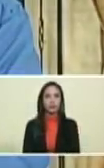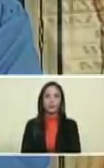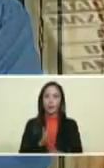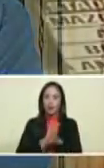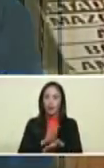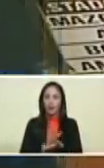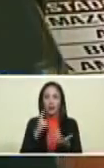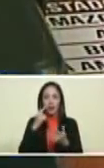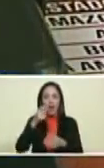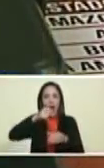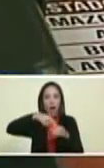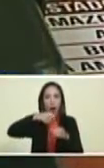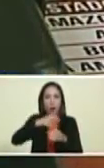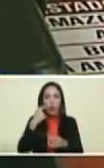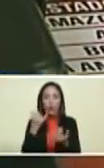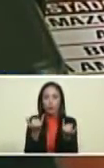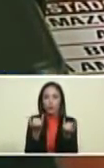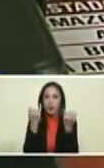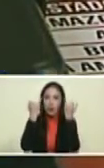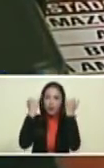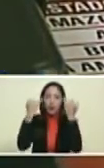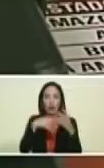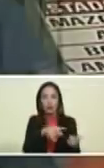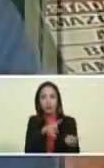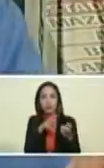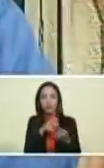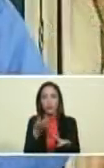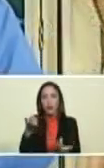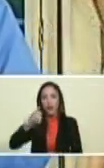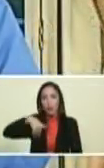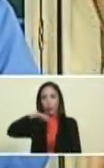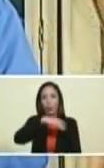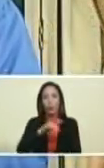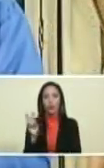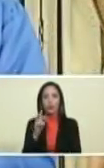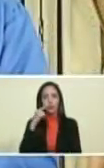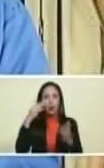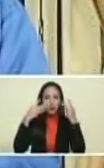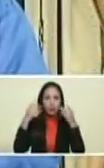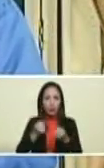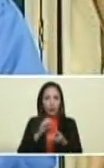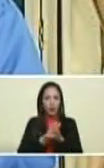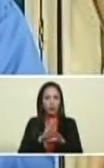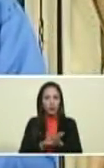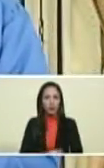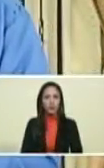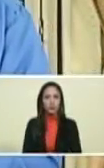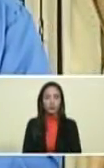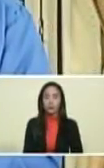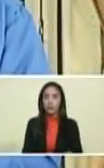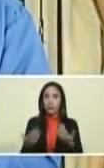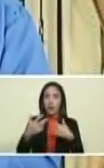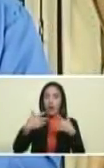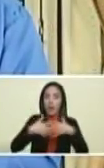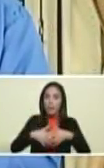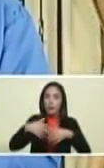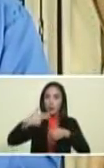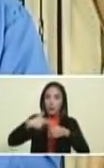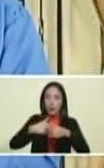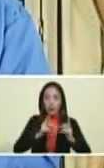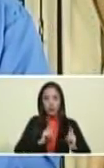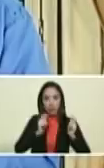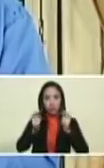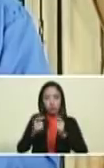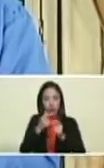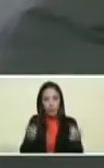prosperidad, ahorro y nuevos ingresos para Venezuela. Tengan la seguridad de que eso va a ser así. Así que PDVSA, a la carga,